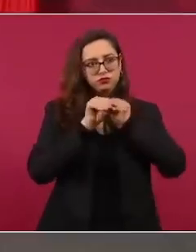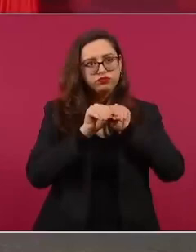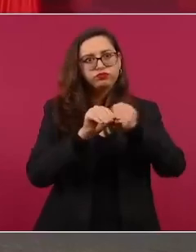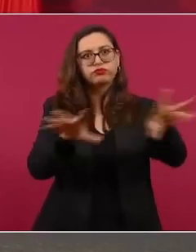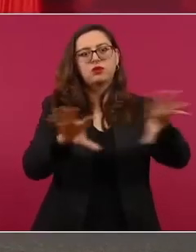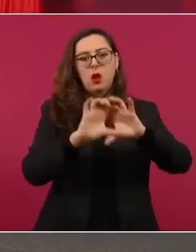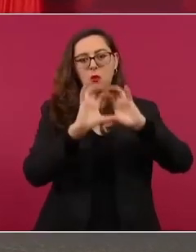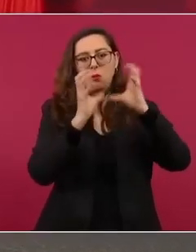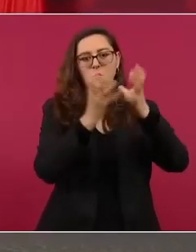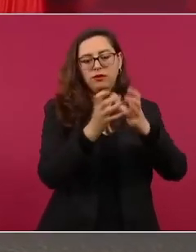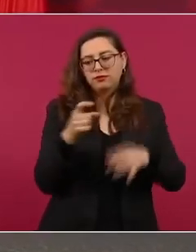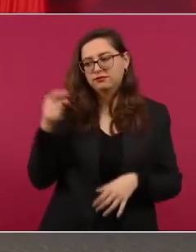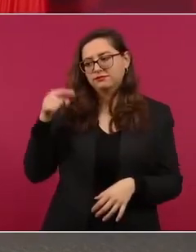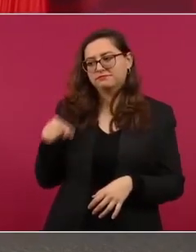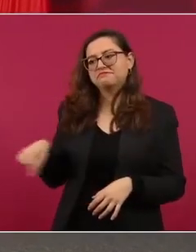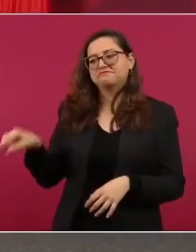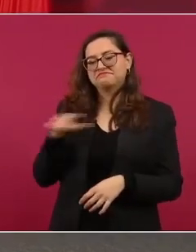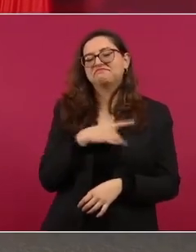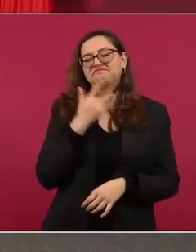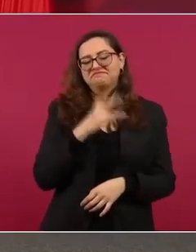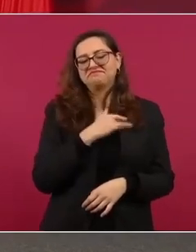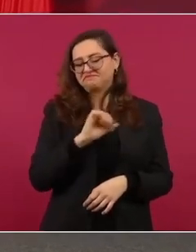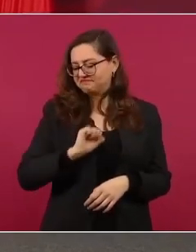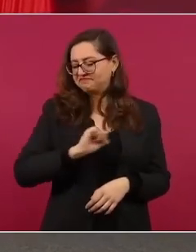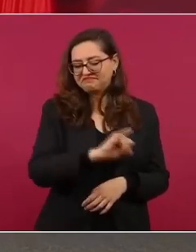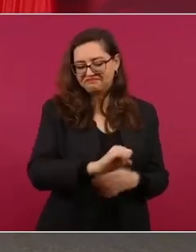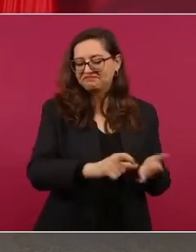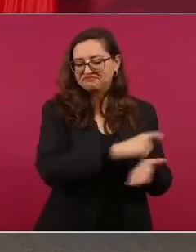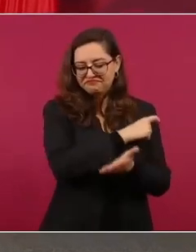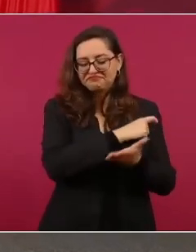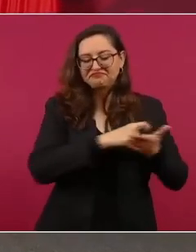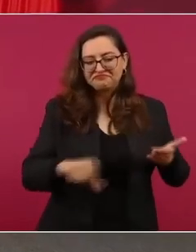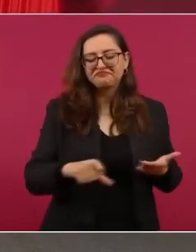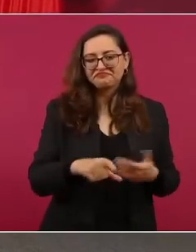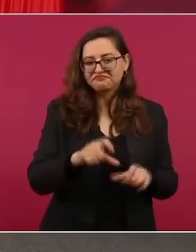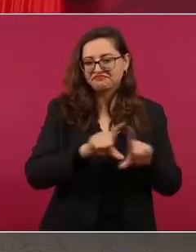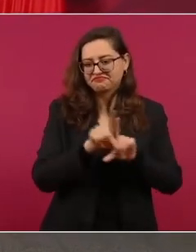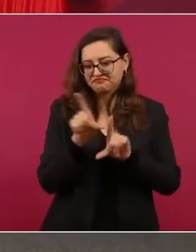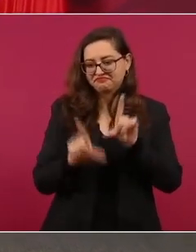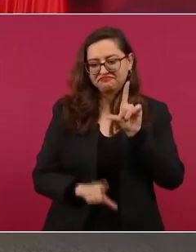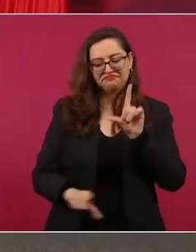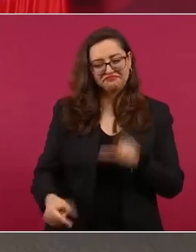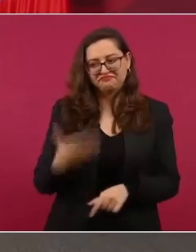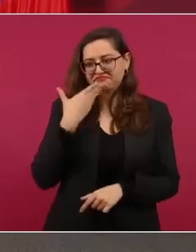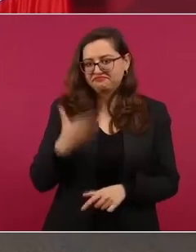México hay futuro para la inversión